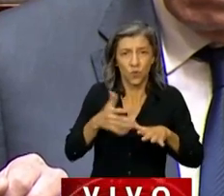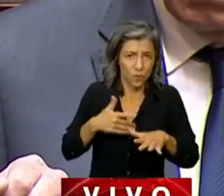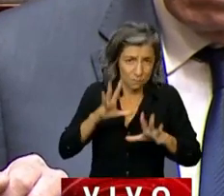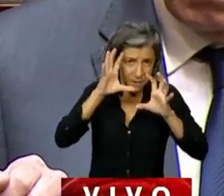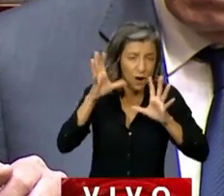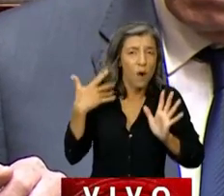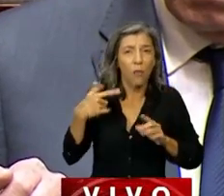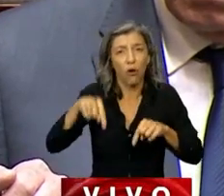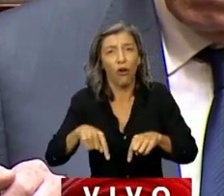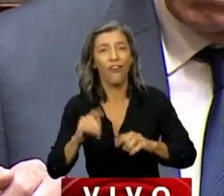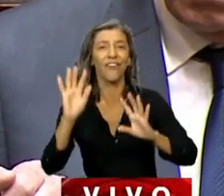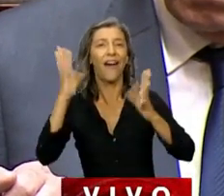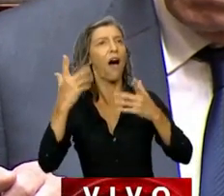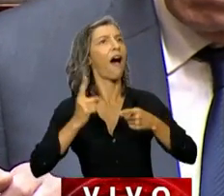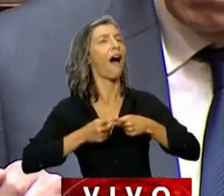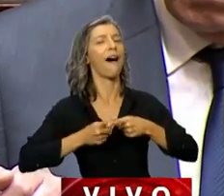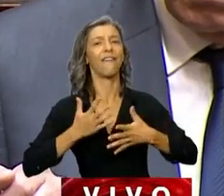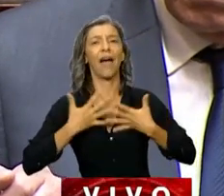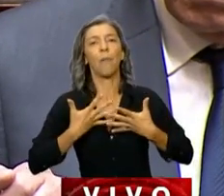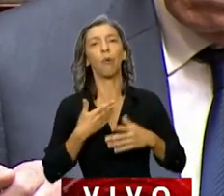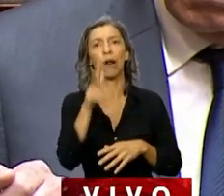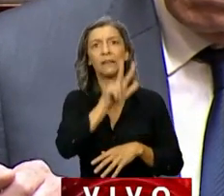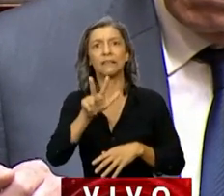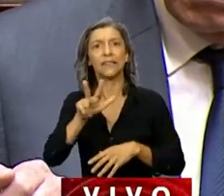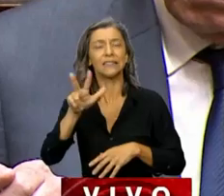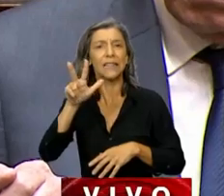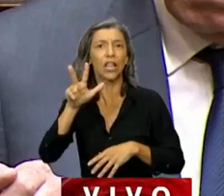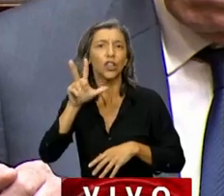bajó de 350 a 280.